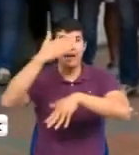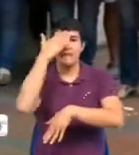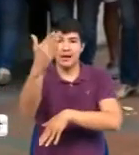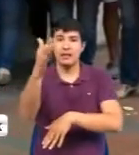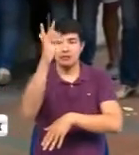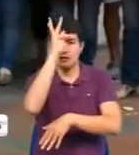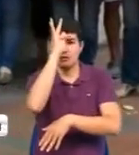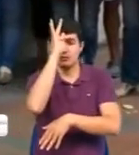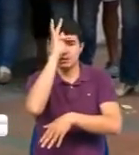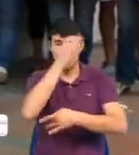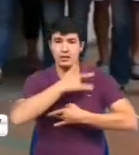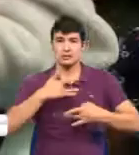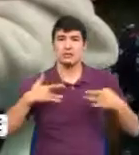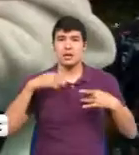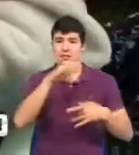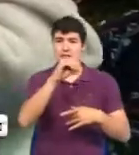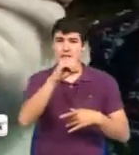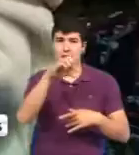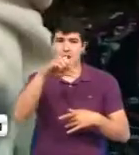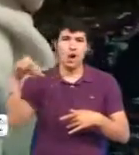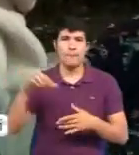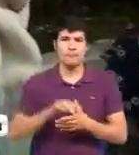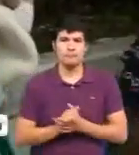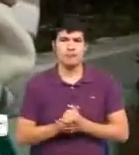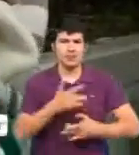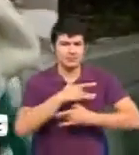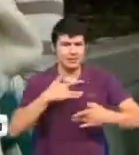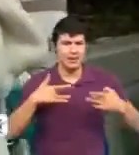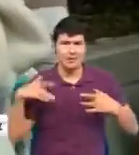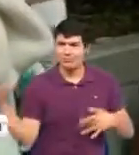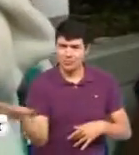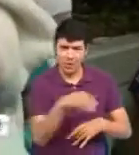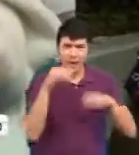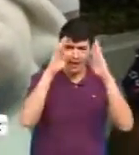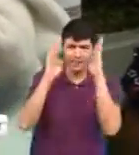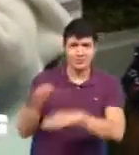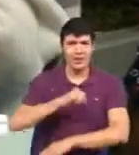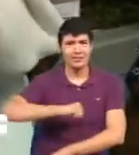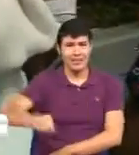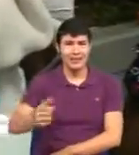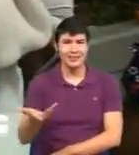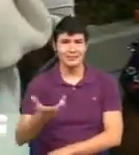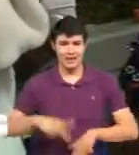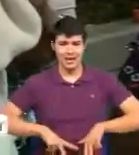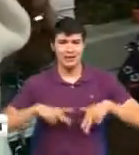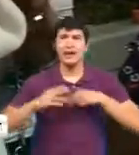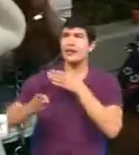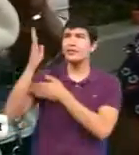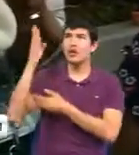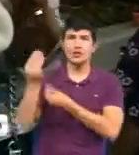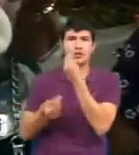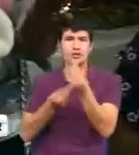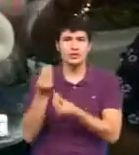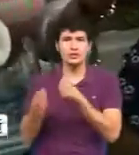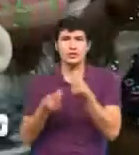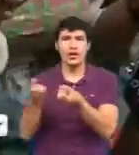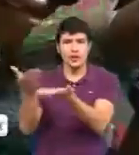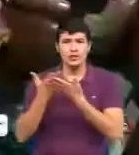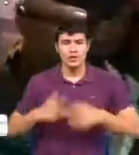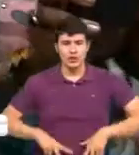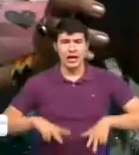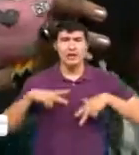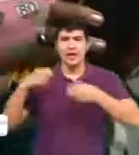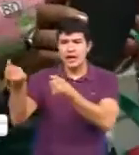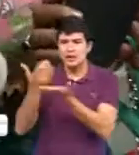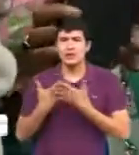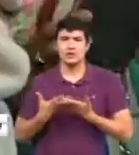saludcoop que la cps atienden a todas las personas con el derecho como dios nos hizo al mundo nos dio la vida nos dio el